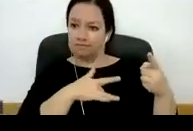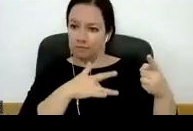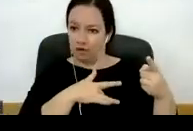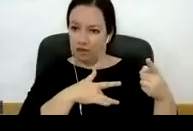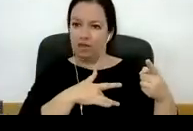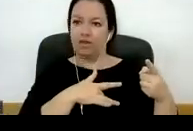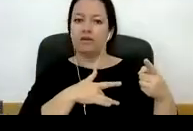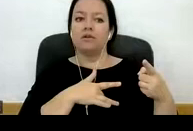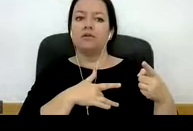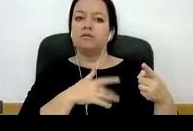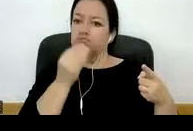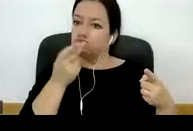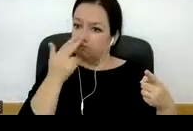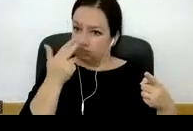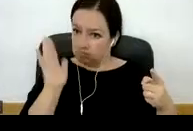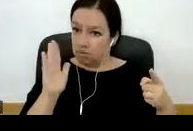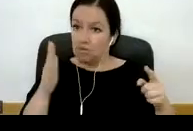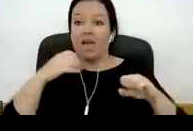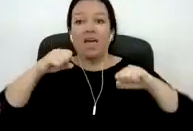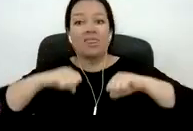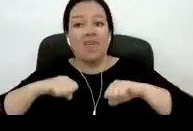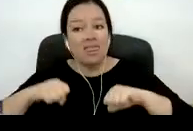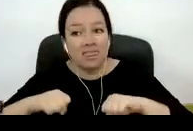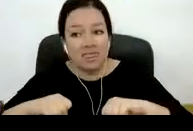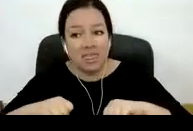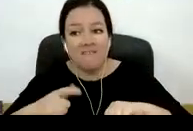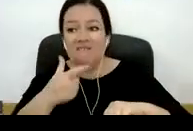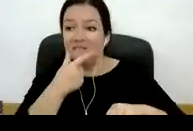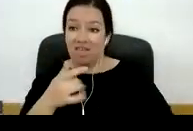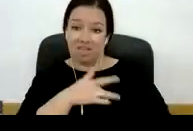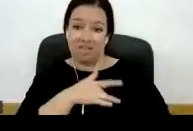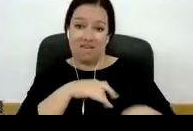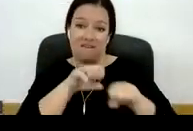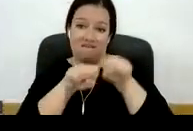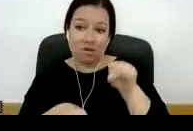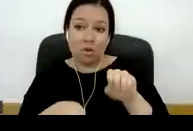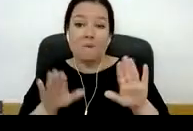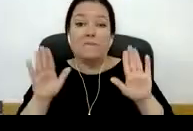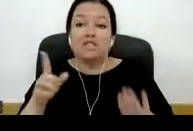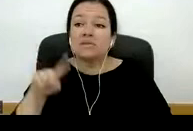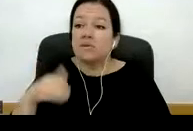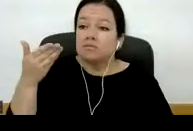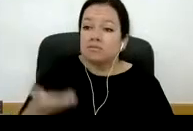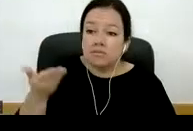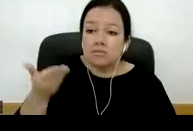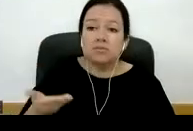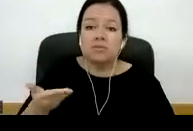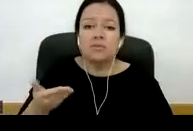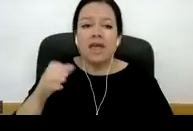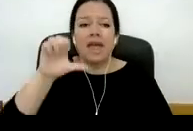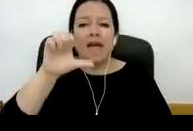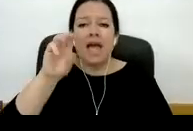no es desdeñable ni muchísimo menos, pensar que con la edad aumenta el riesgo cardiovascular, pero fundamentalmente la EPA,